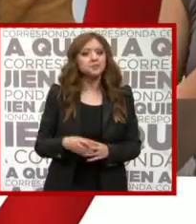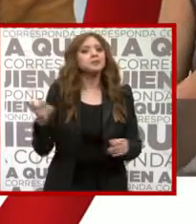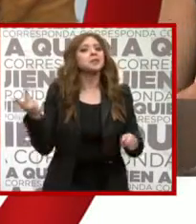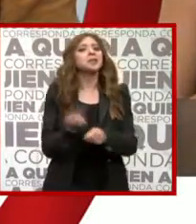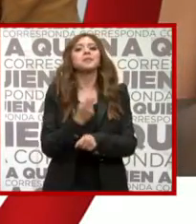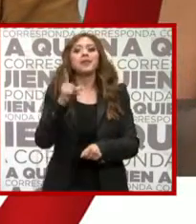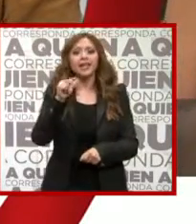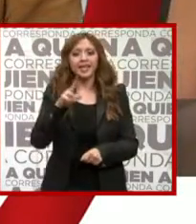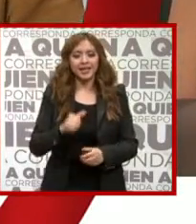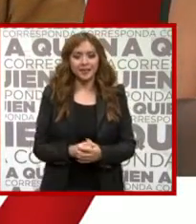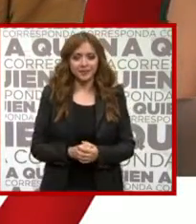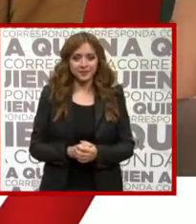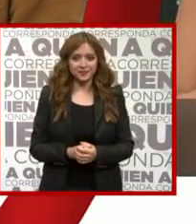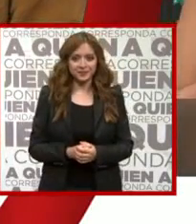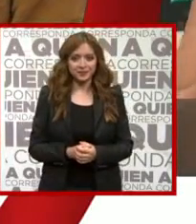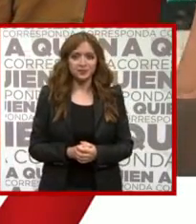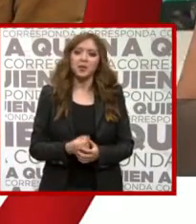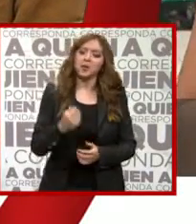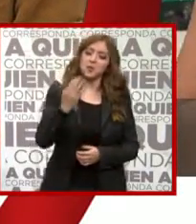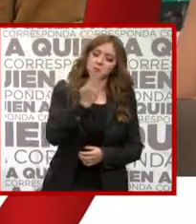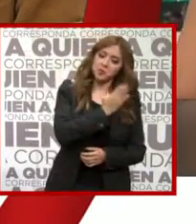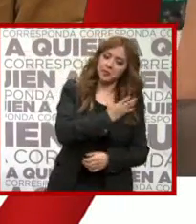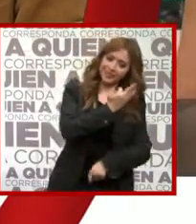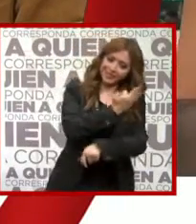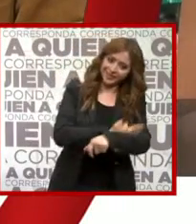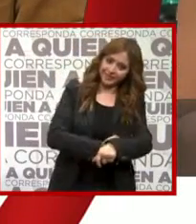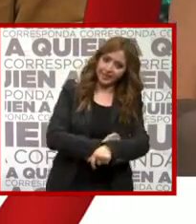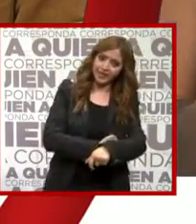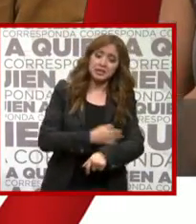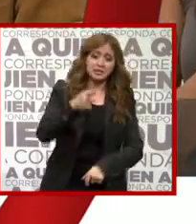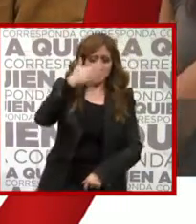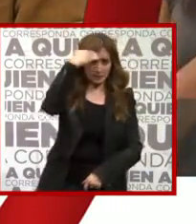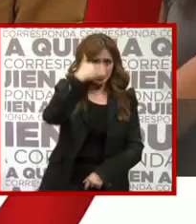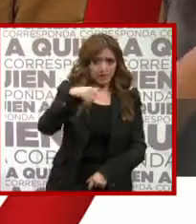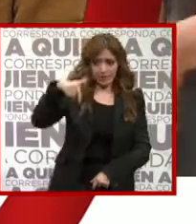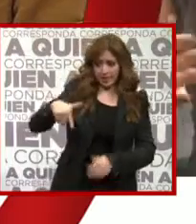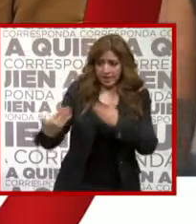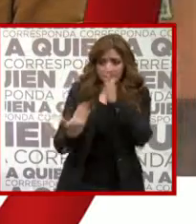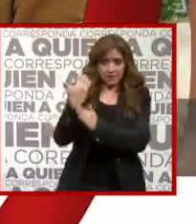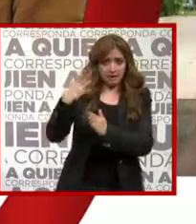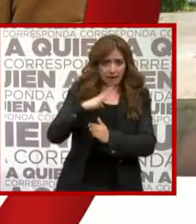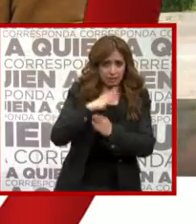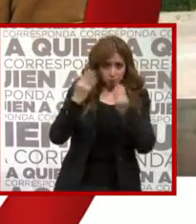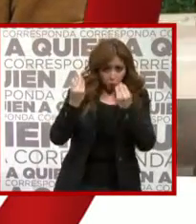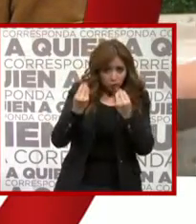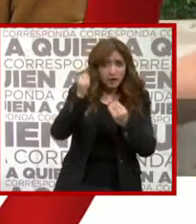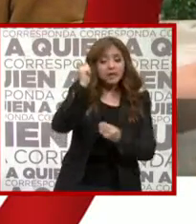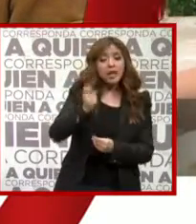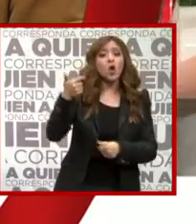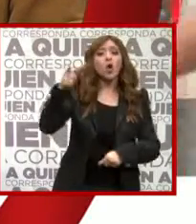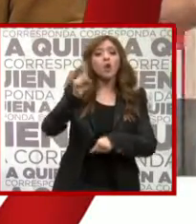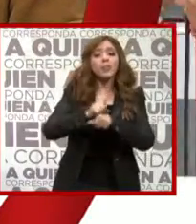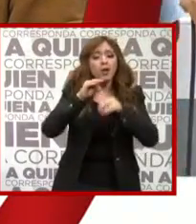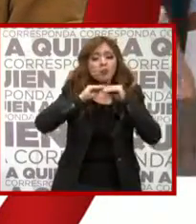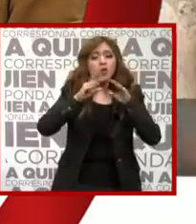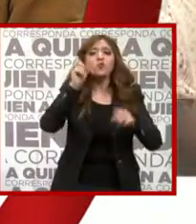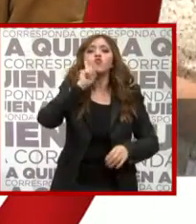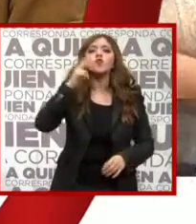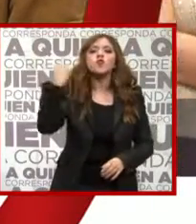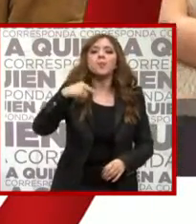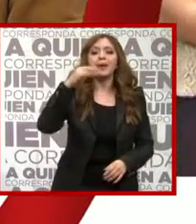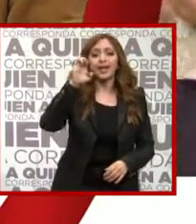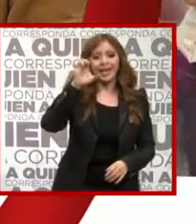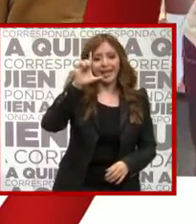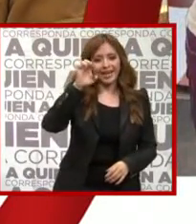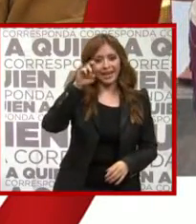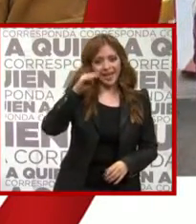¿Qué pasa, Lina? Muy buenas tardes, señor Garralda. Como todos los días, mucho movimiento en casetas de atención. Y hoy damos voz a la señora Elena. Señora Elena, ¿cómo